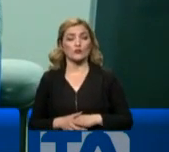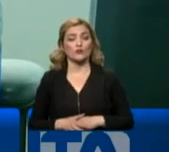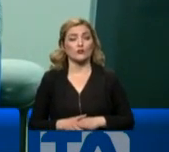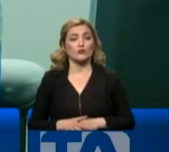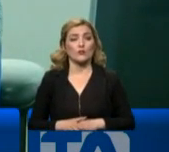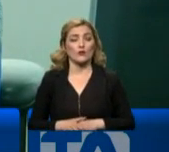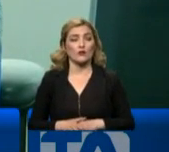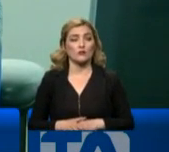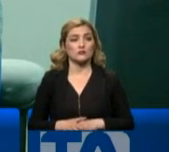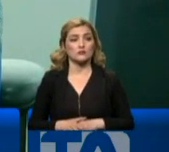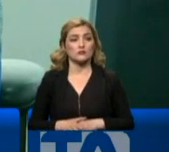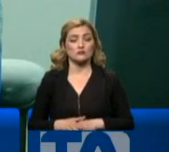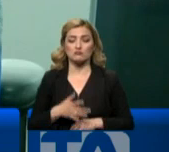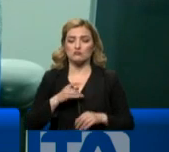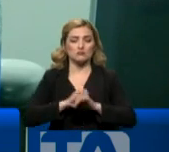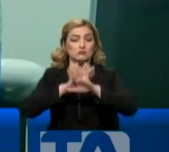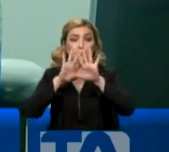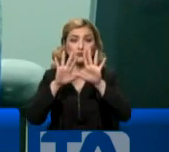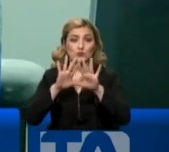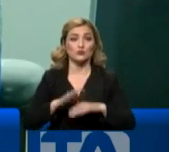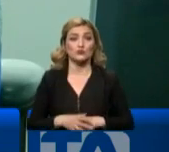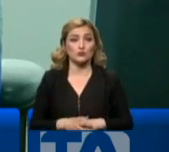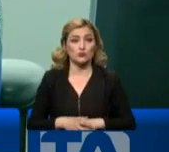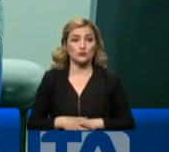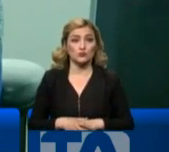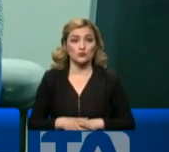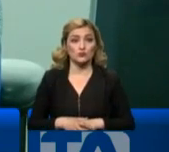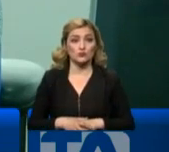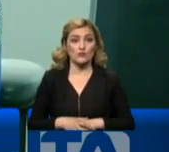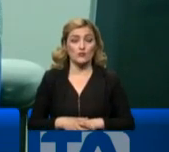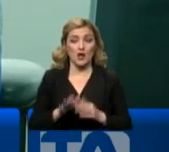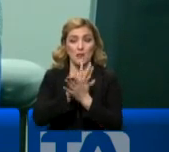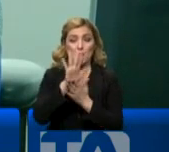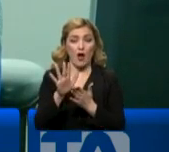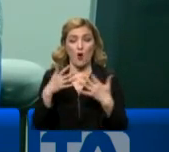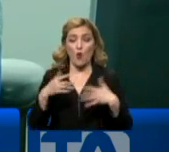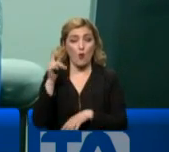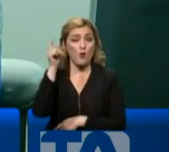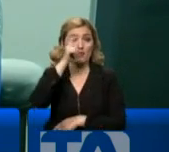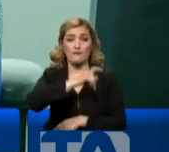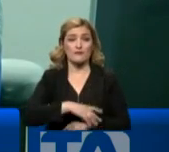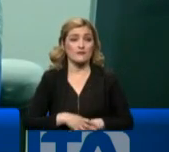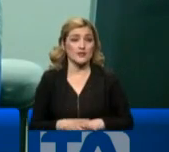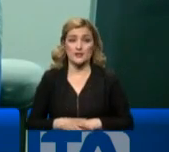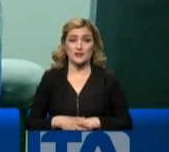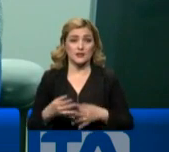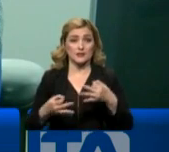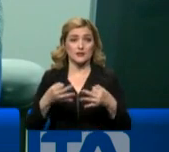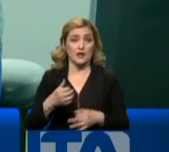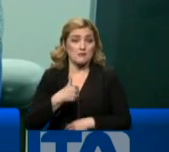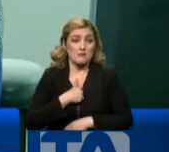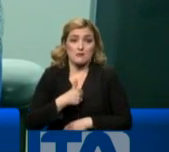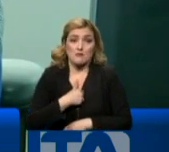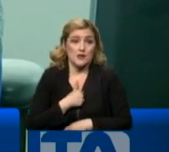que la imagen de la función atraviesa un momento difícil, pero nos corresponde a nosotros